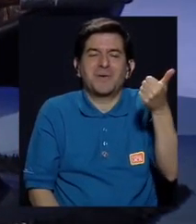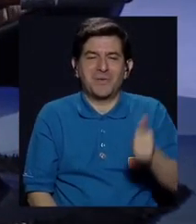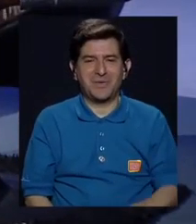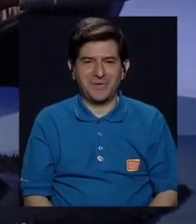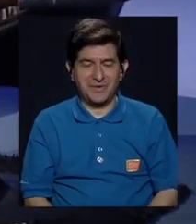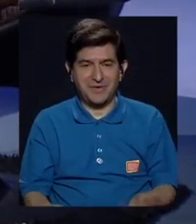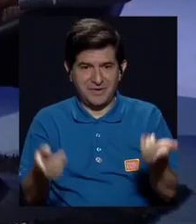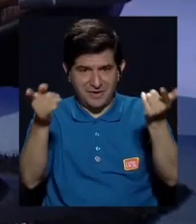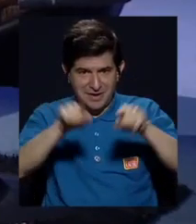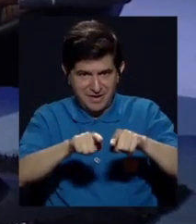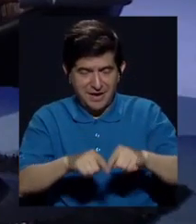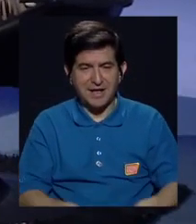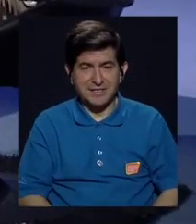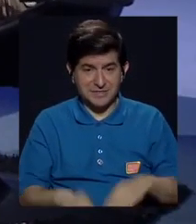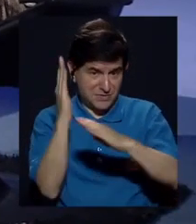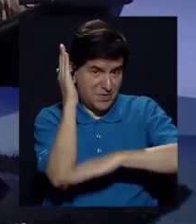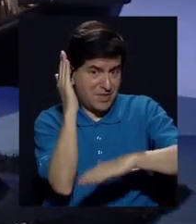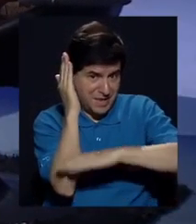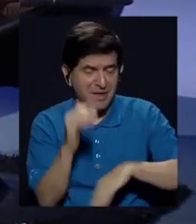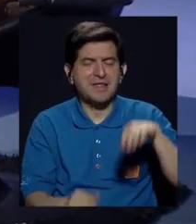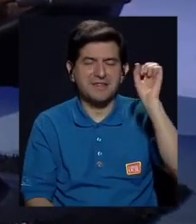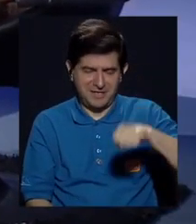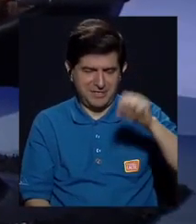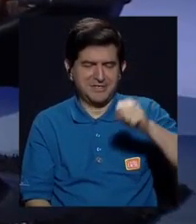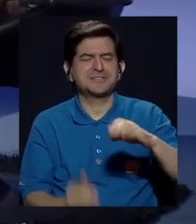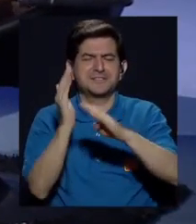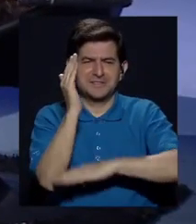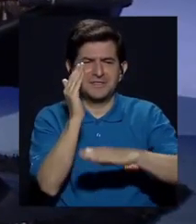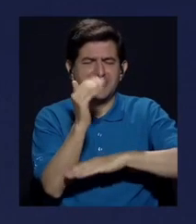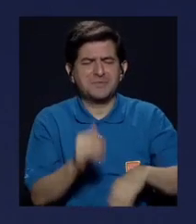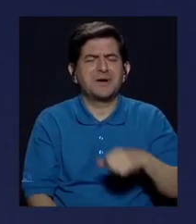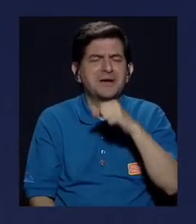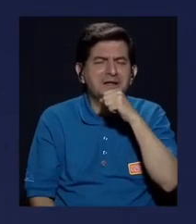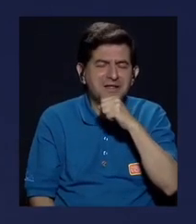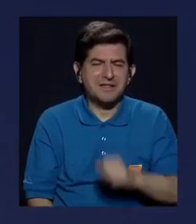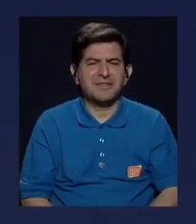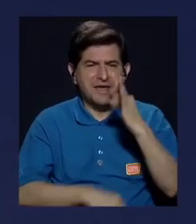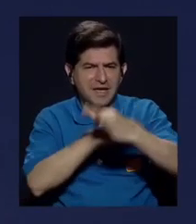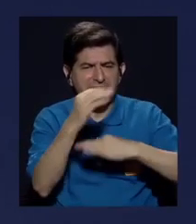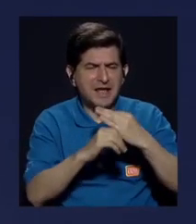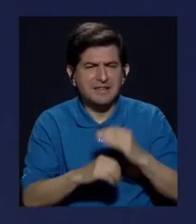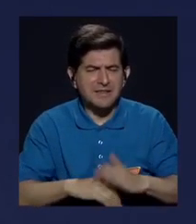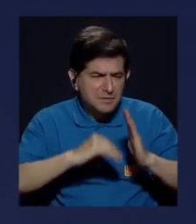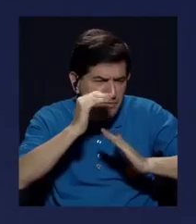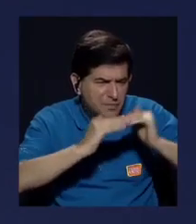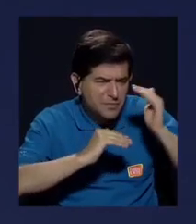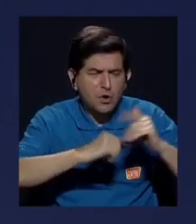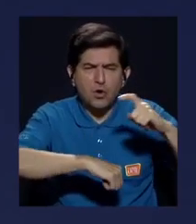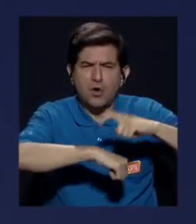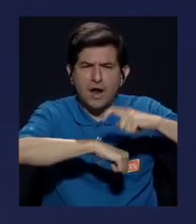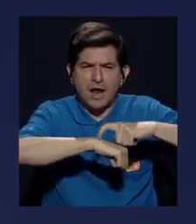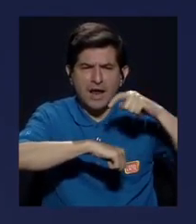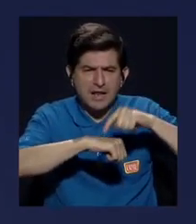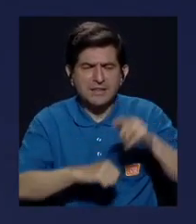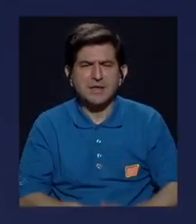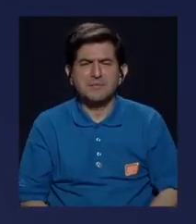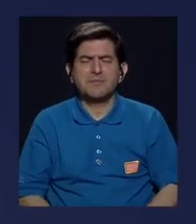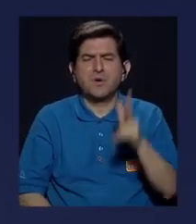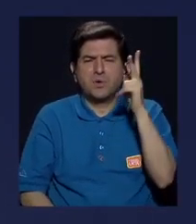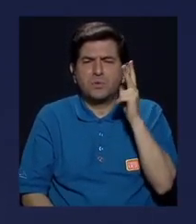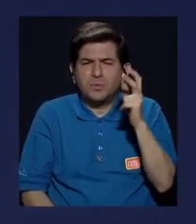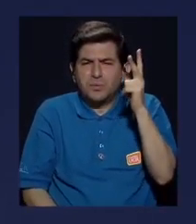caso de la madera en específico. El añejamiento de la madera, la clase de construcción, el tiempo que ha llevado